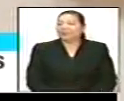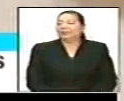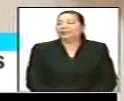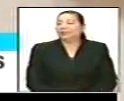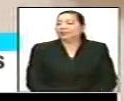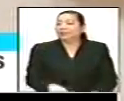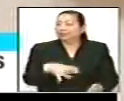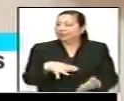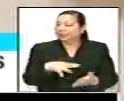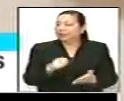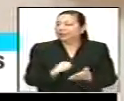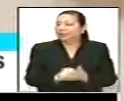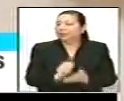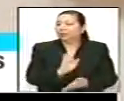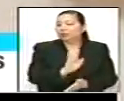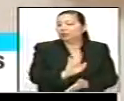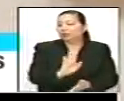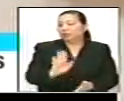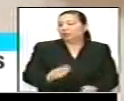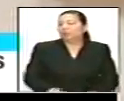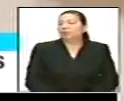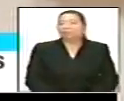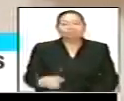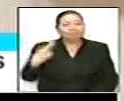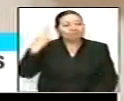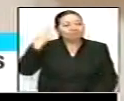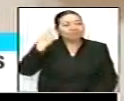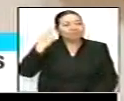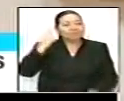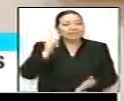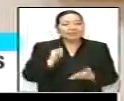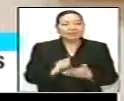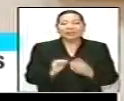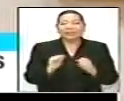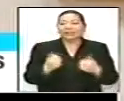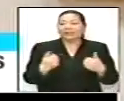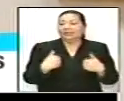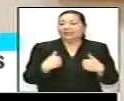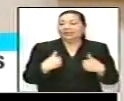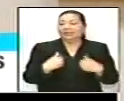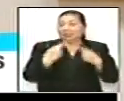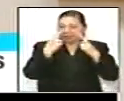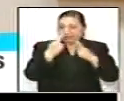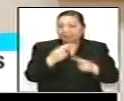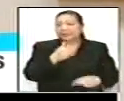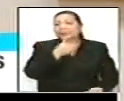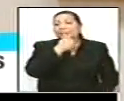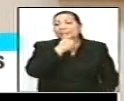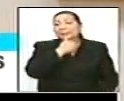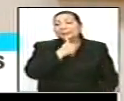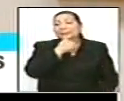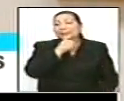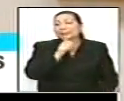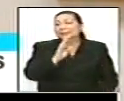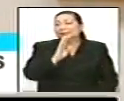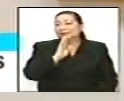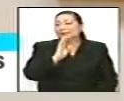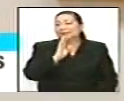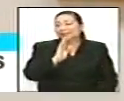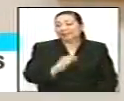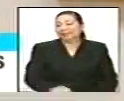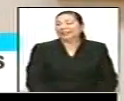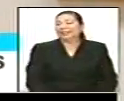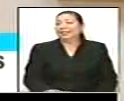este estudio sus reflexiones que se han tenido. El respeto y la tolerancia, nos habló